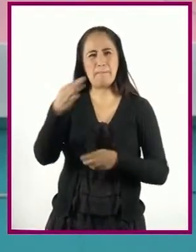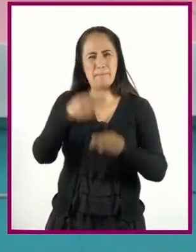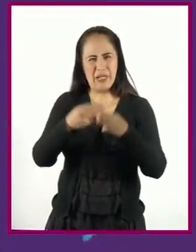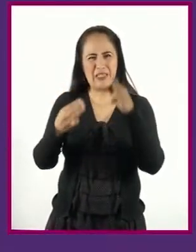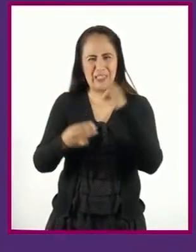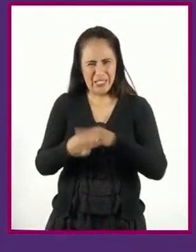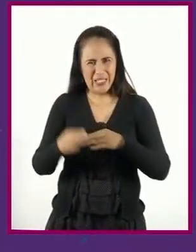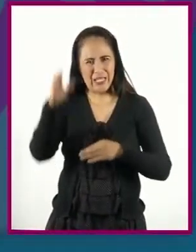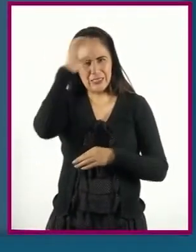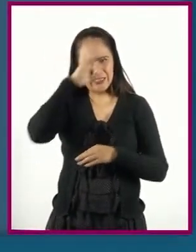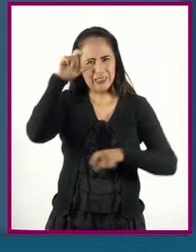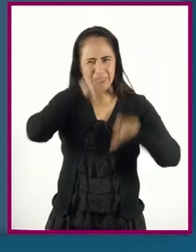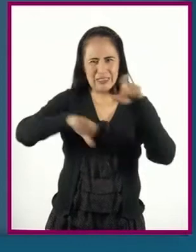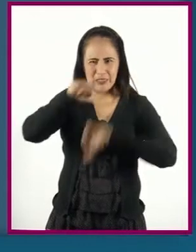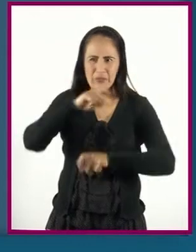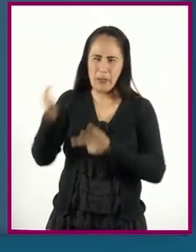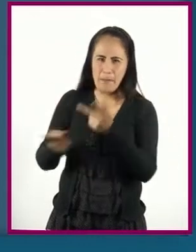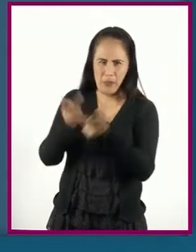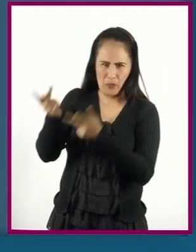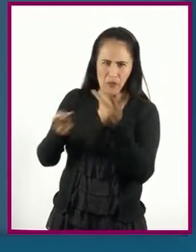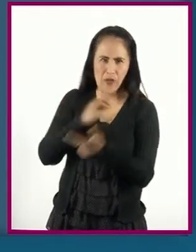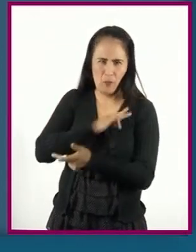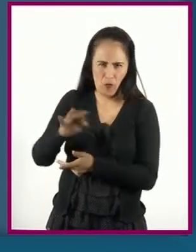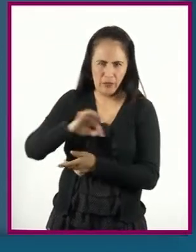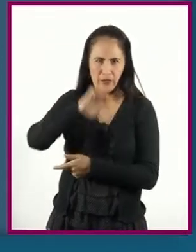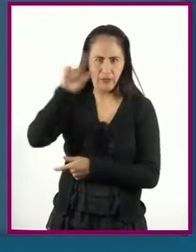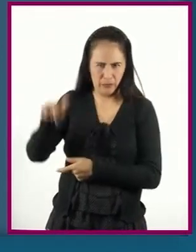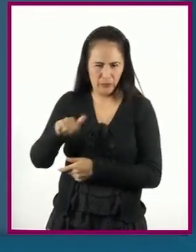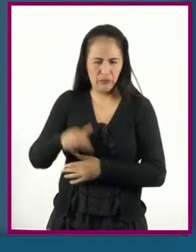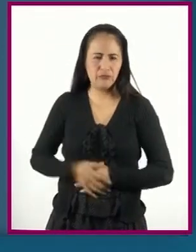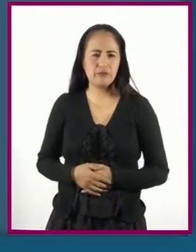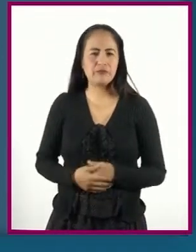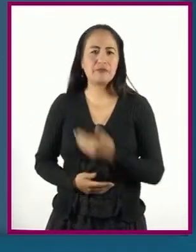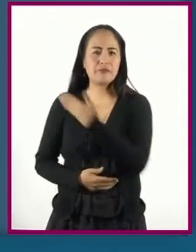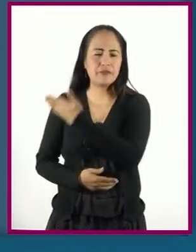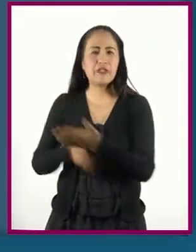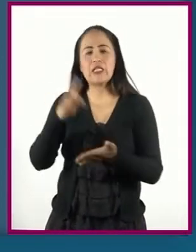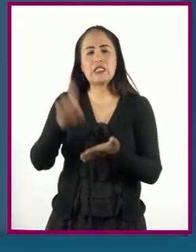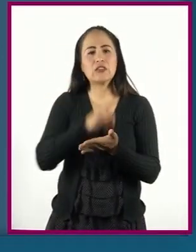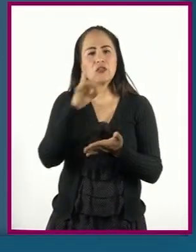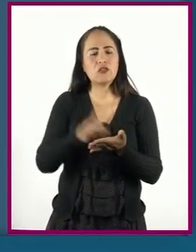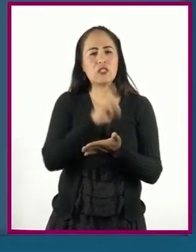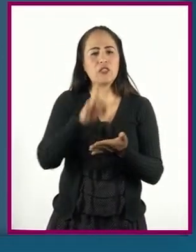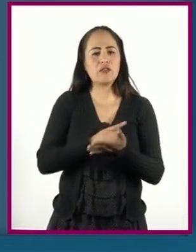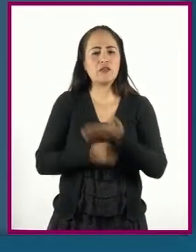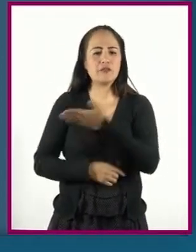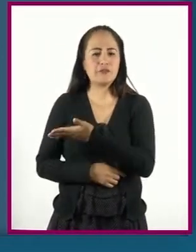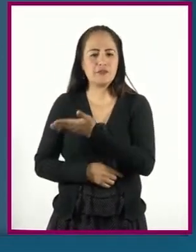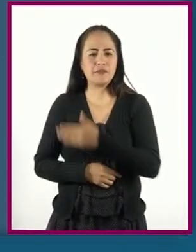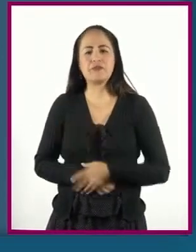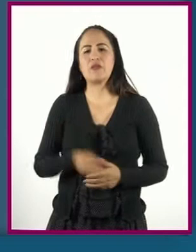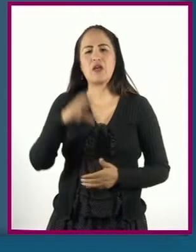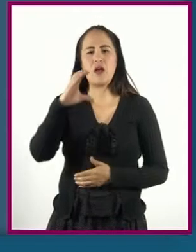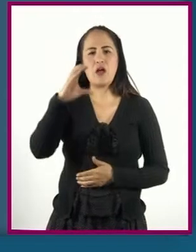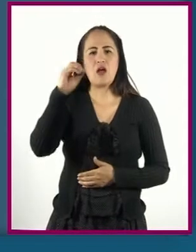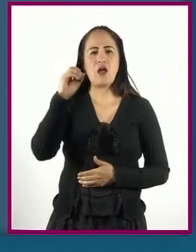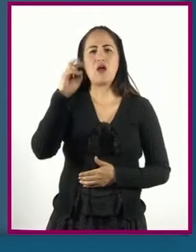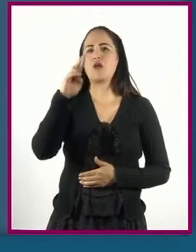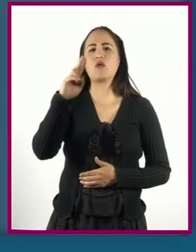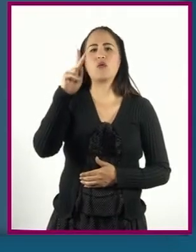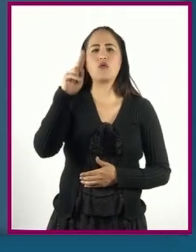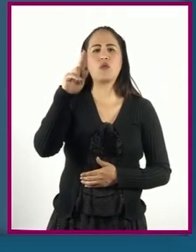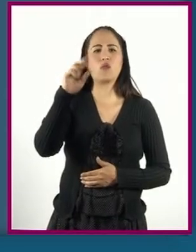Ciencias Químicas. ¿Sabían que, de acuerdo con el Diccionario de la Lengua Española, la palabra corpúsculo se define